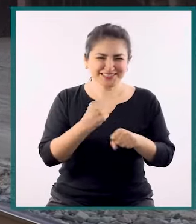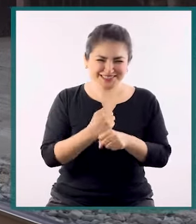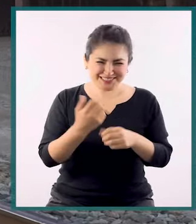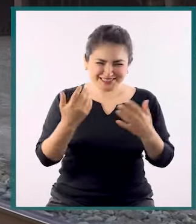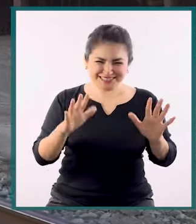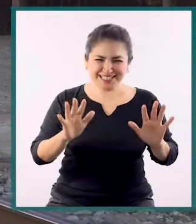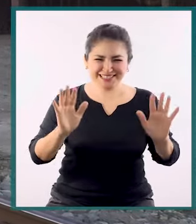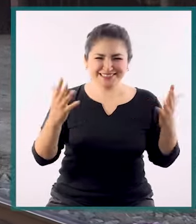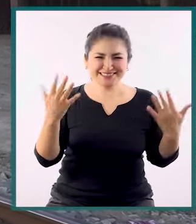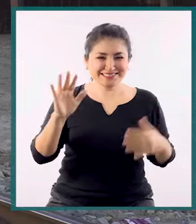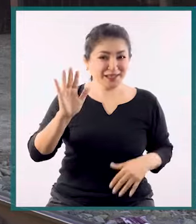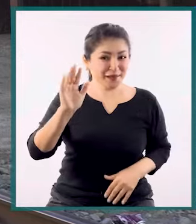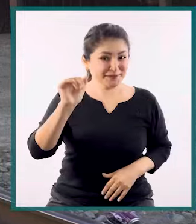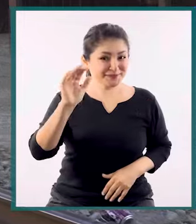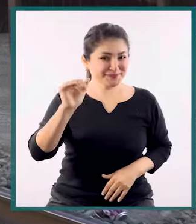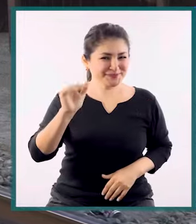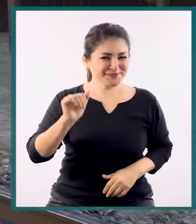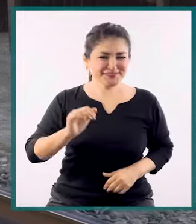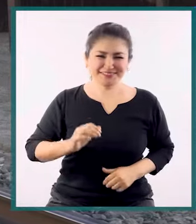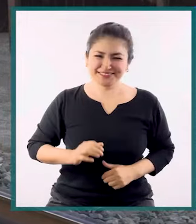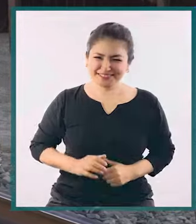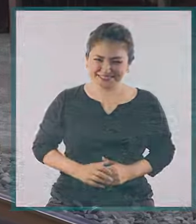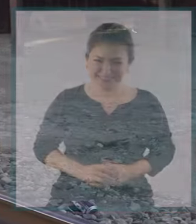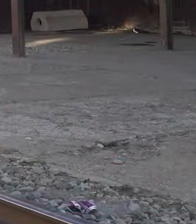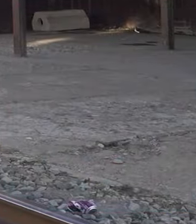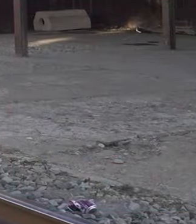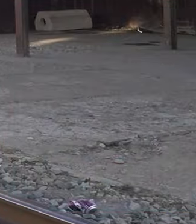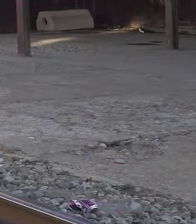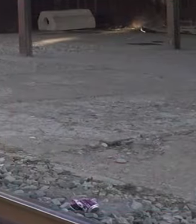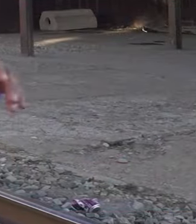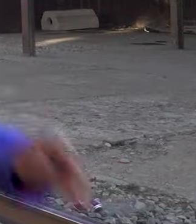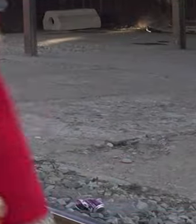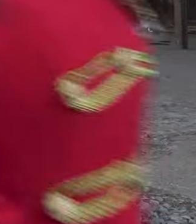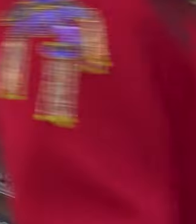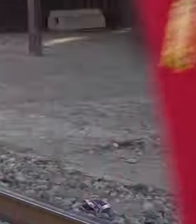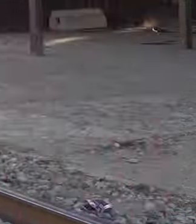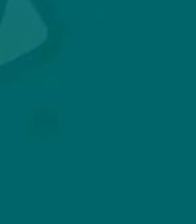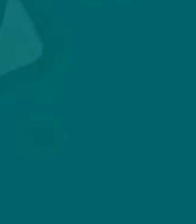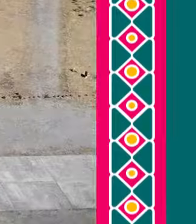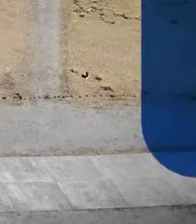modo Bicentenario. ¡Nos vemos!